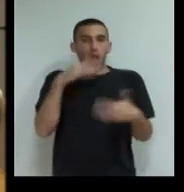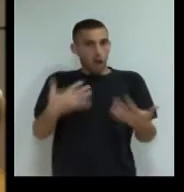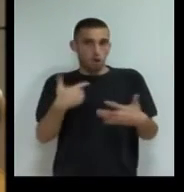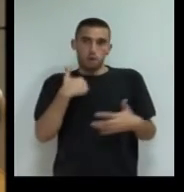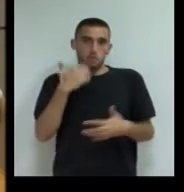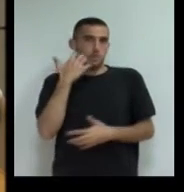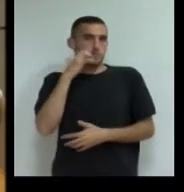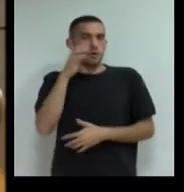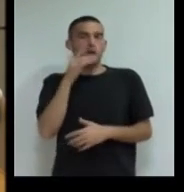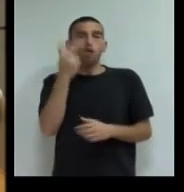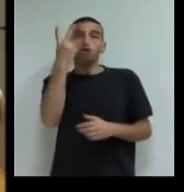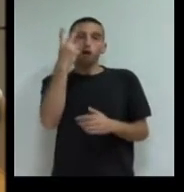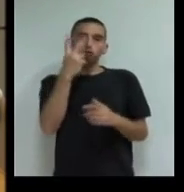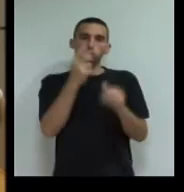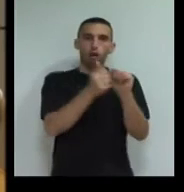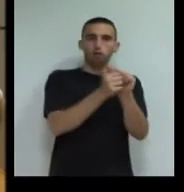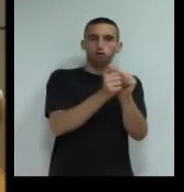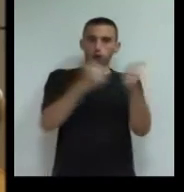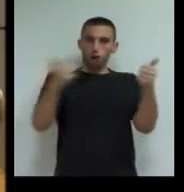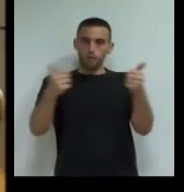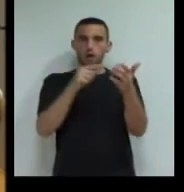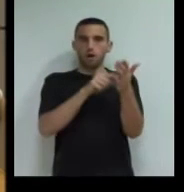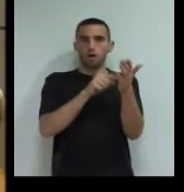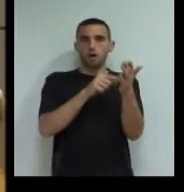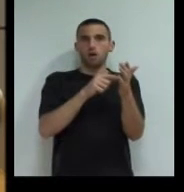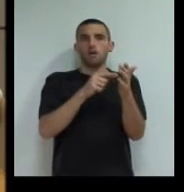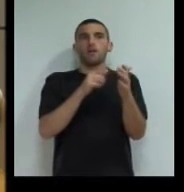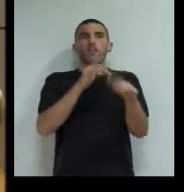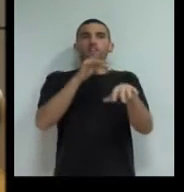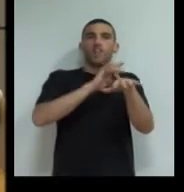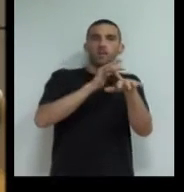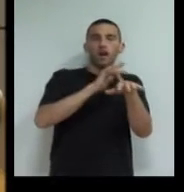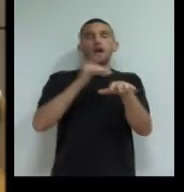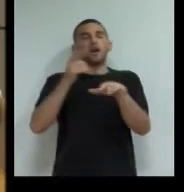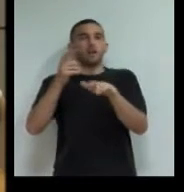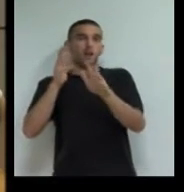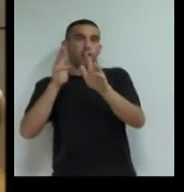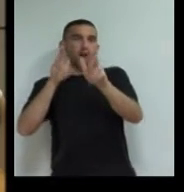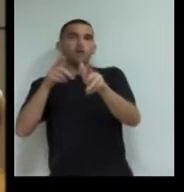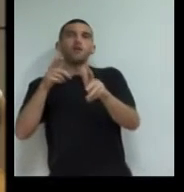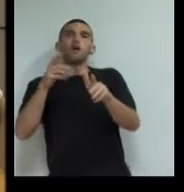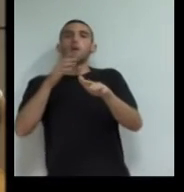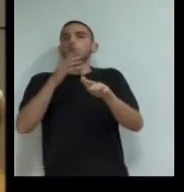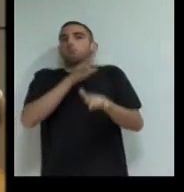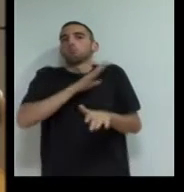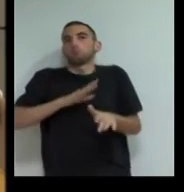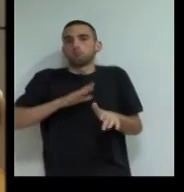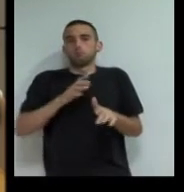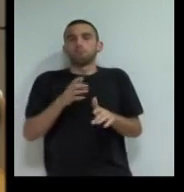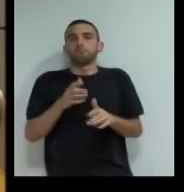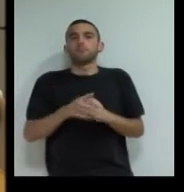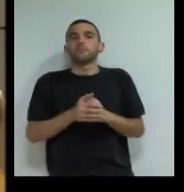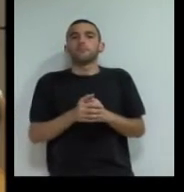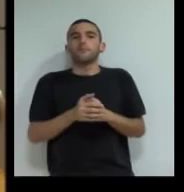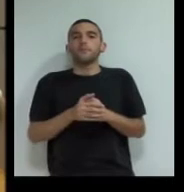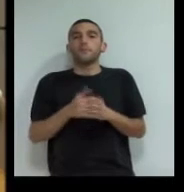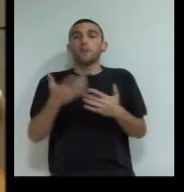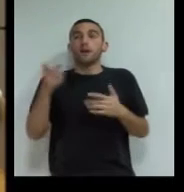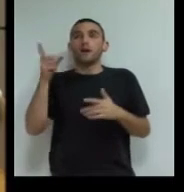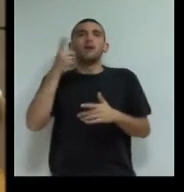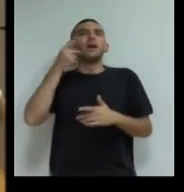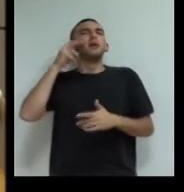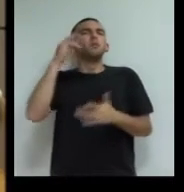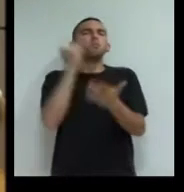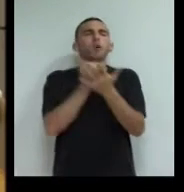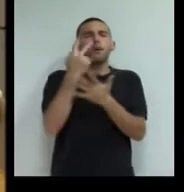qué, y la copia en analógico para gente como yo que no soporta las gafas, por ejemplo. Entonces hizo la experiencia, además nos lo